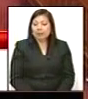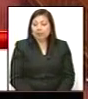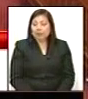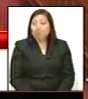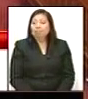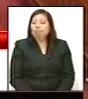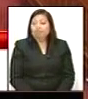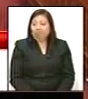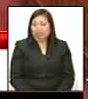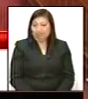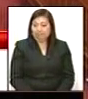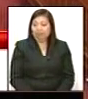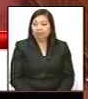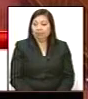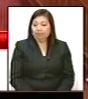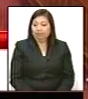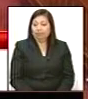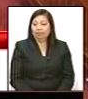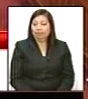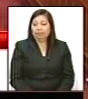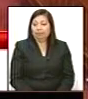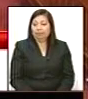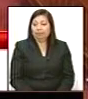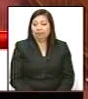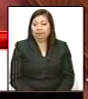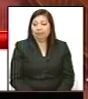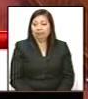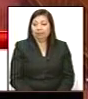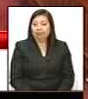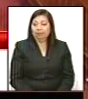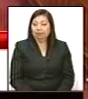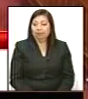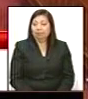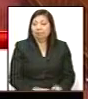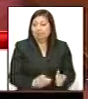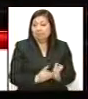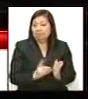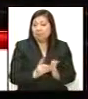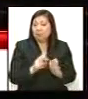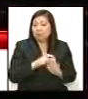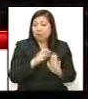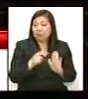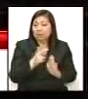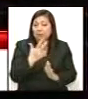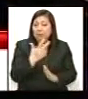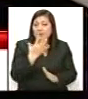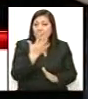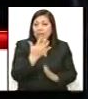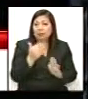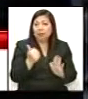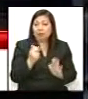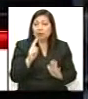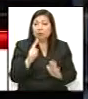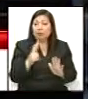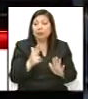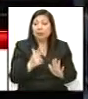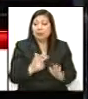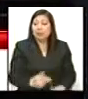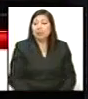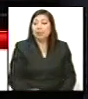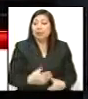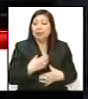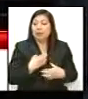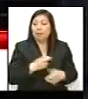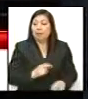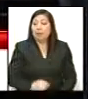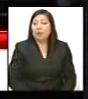Muchas gracias, presidente. Presidente, vamos a ver el dictamen del sobreproyecto de ley 3556-2018 que declara de interés